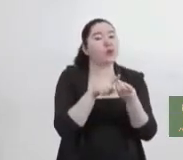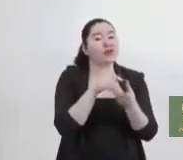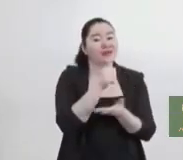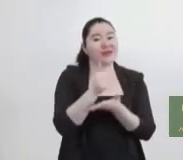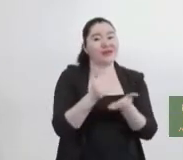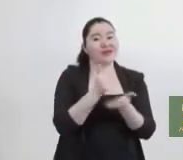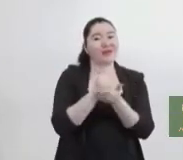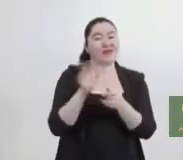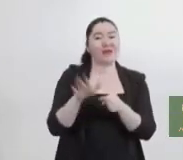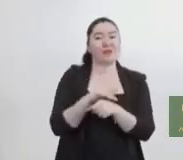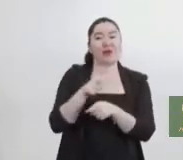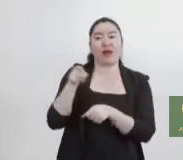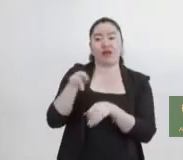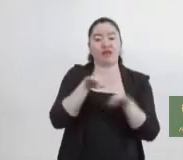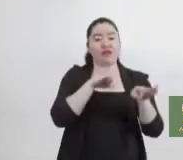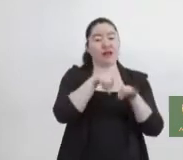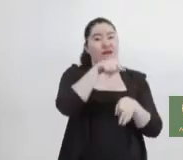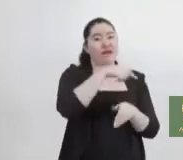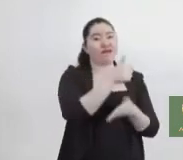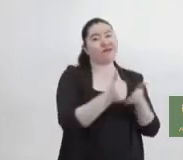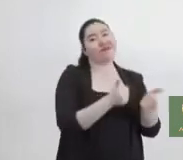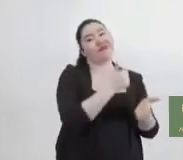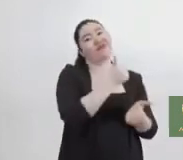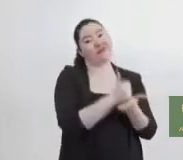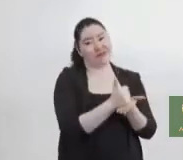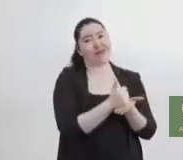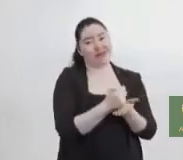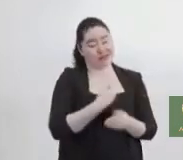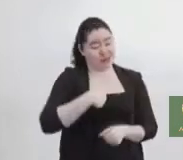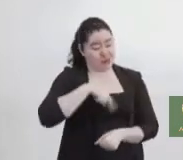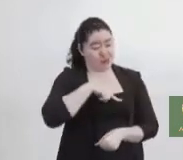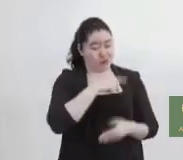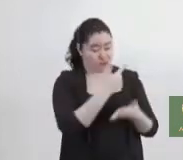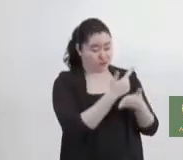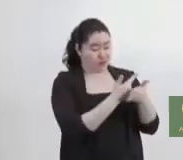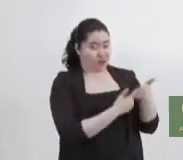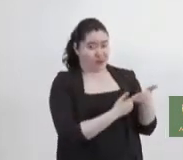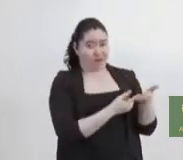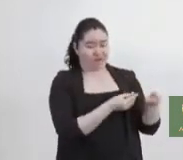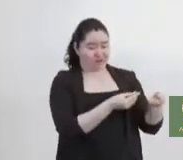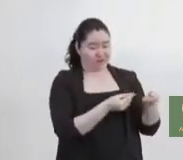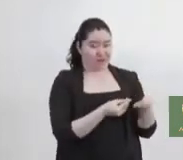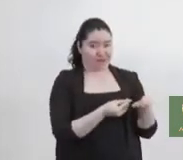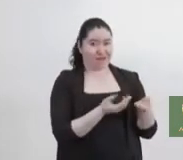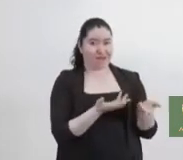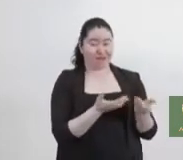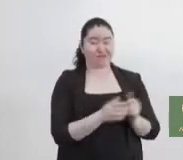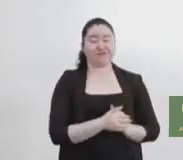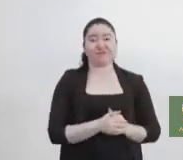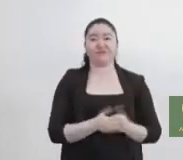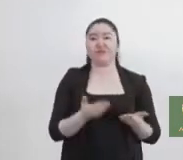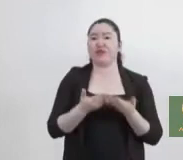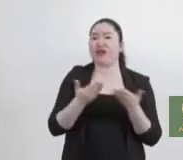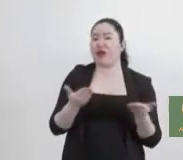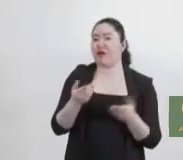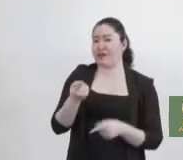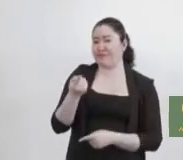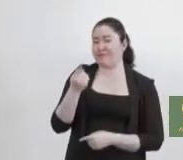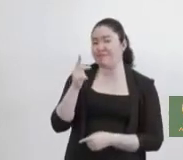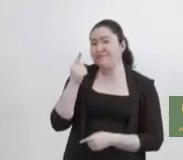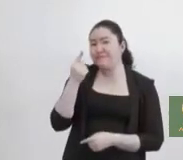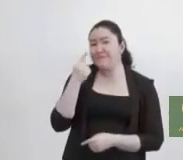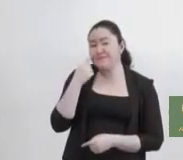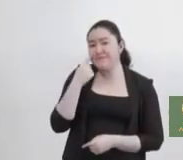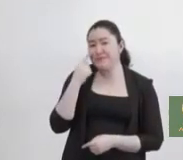trabaja. Porque es ahí donde tendríamos el registro. Ahora, hay que tomar en cuenta que, por